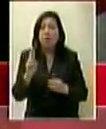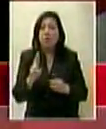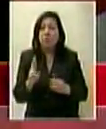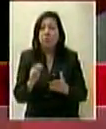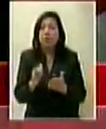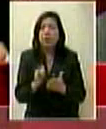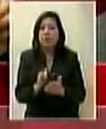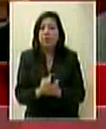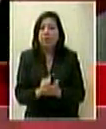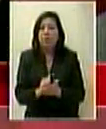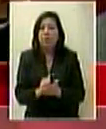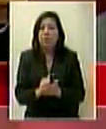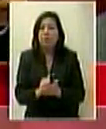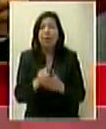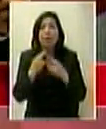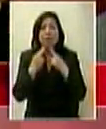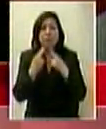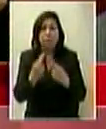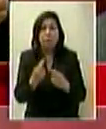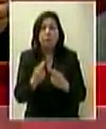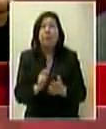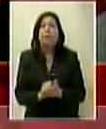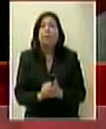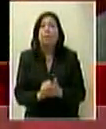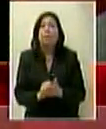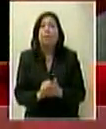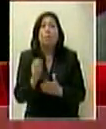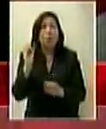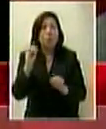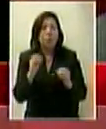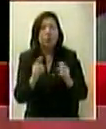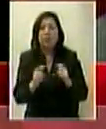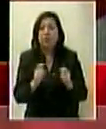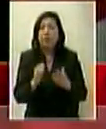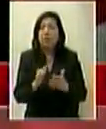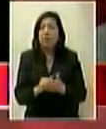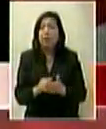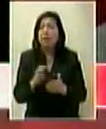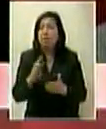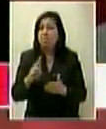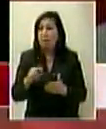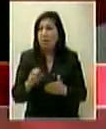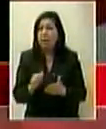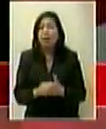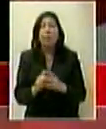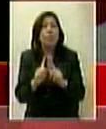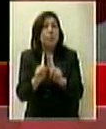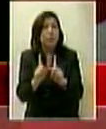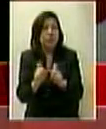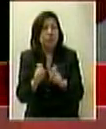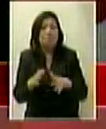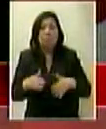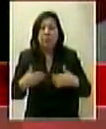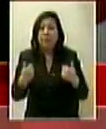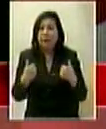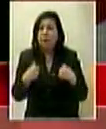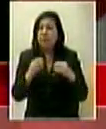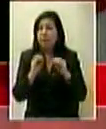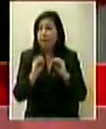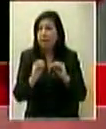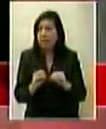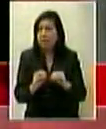recursos y responden exclusivamente a las opiniones técnicas de IMARPE. Los cuestionamientos que pueden haber